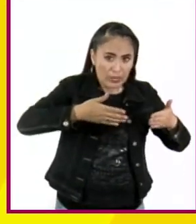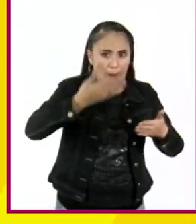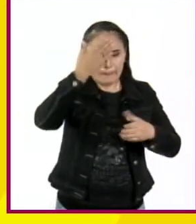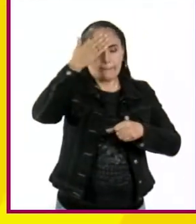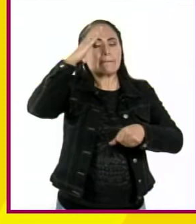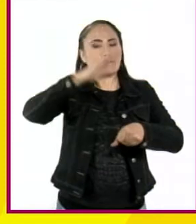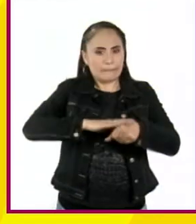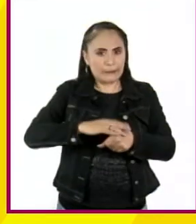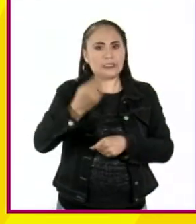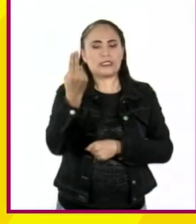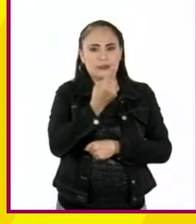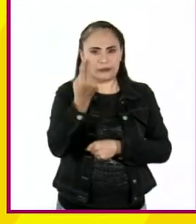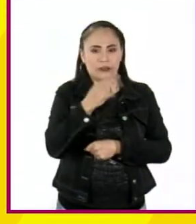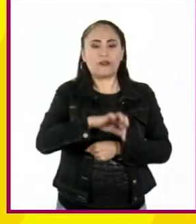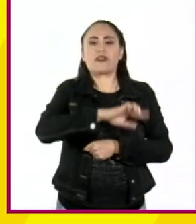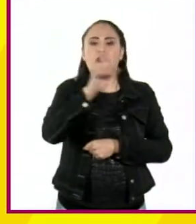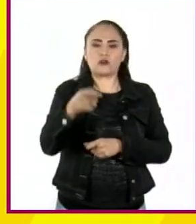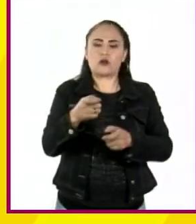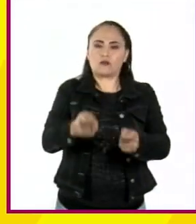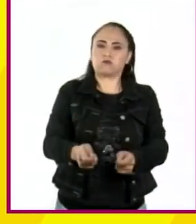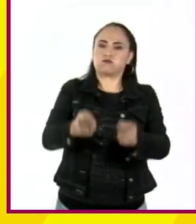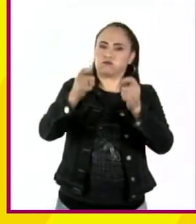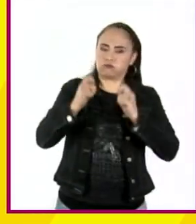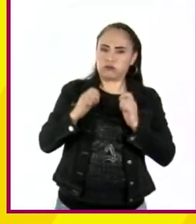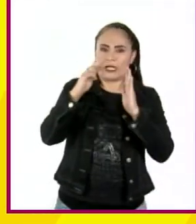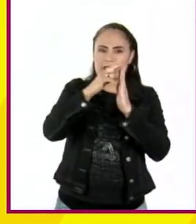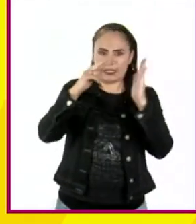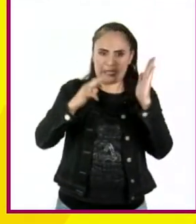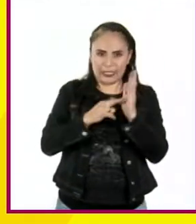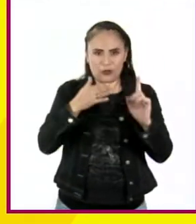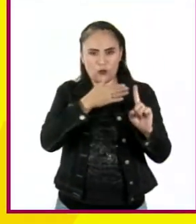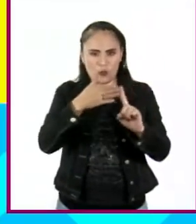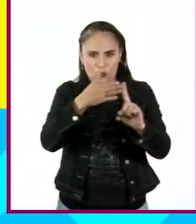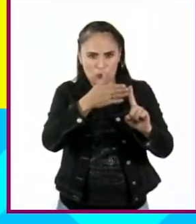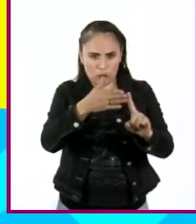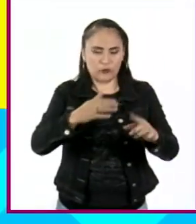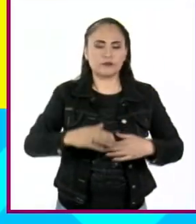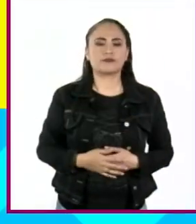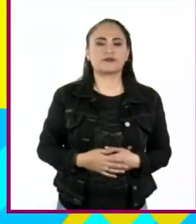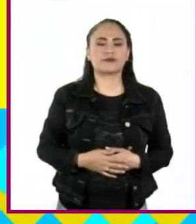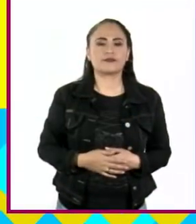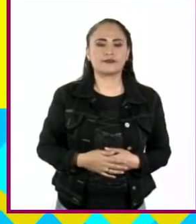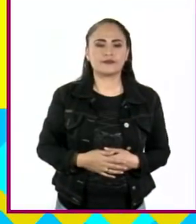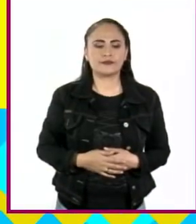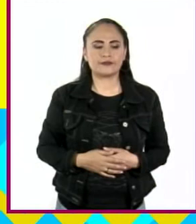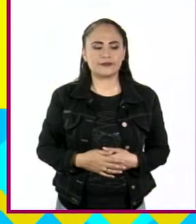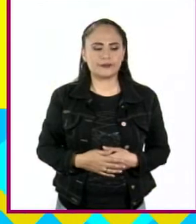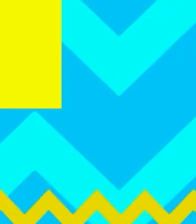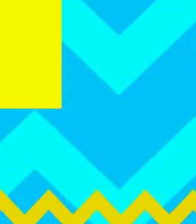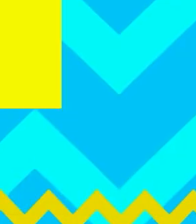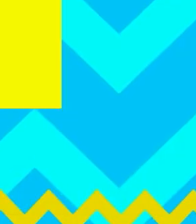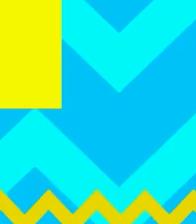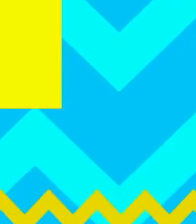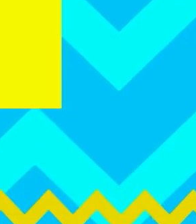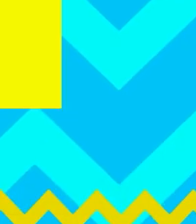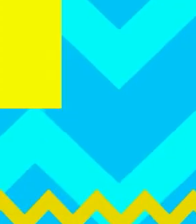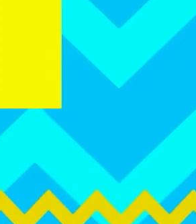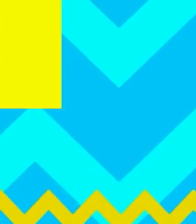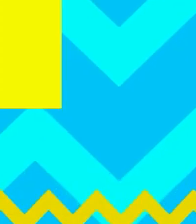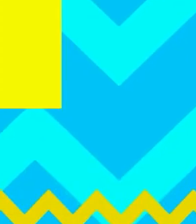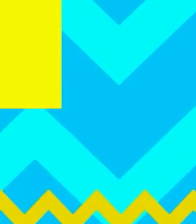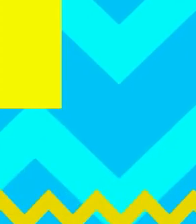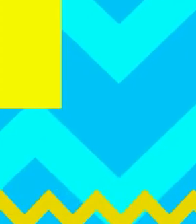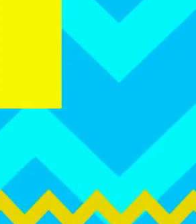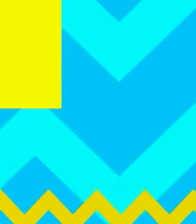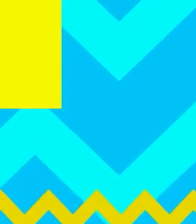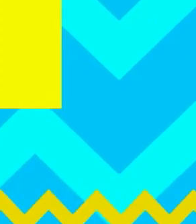cuenta, sino asumirlos como principios que lo guiarán en su profesión. El hombre se define como un ente